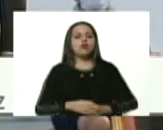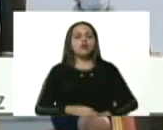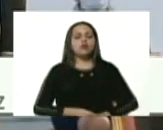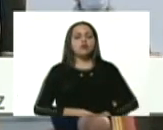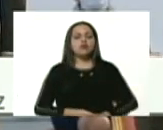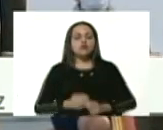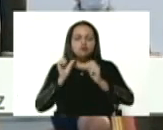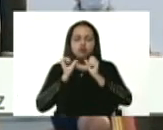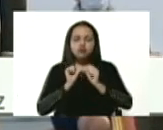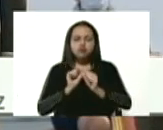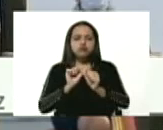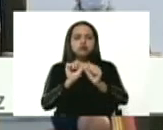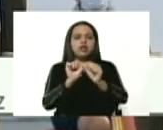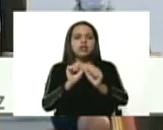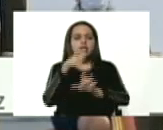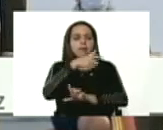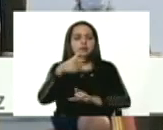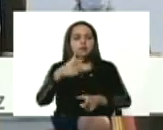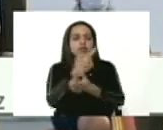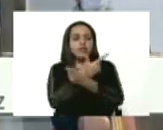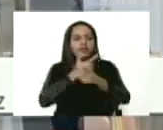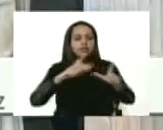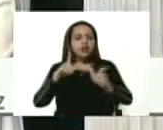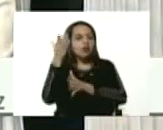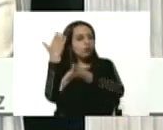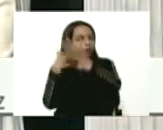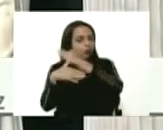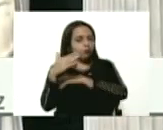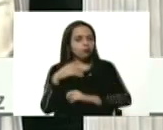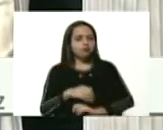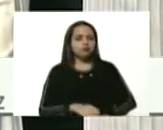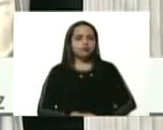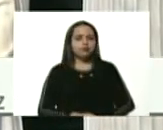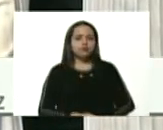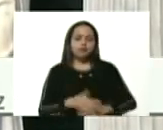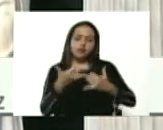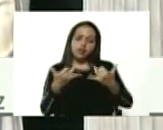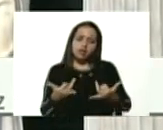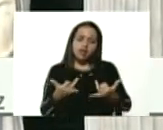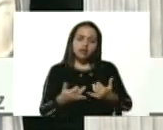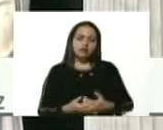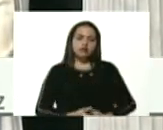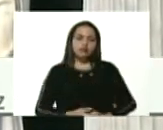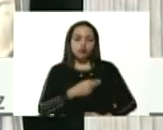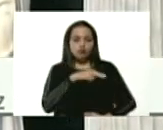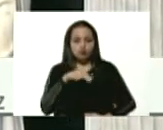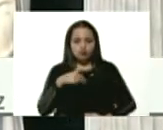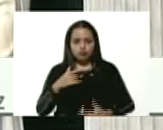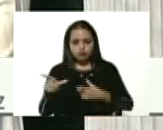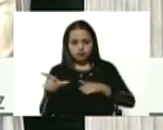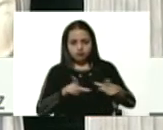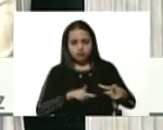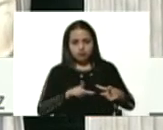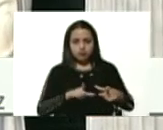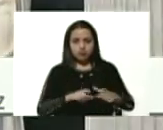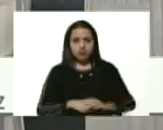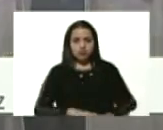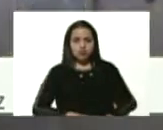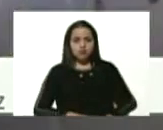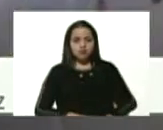los libertadores y las libertadoras. Ya nos preparamos para el